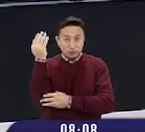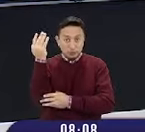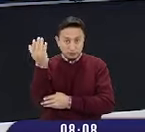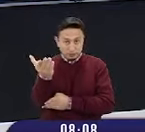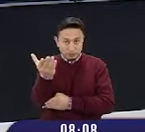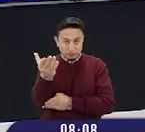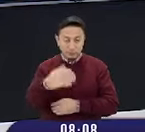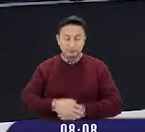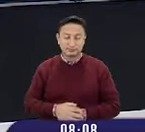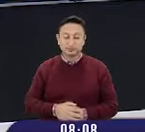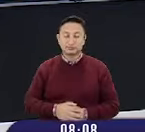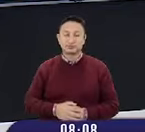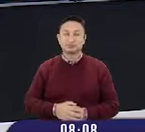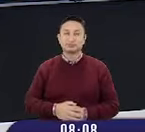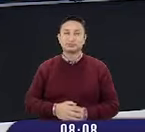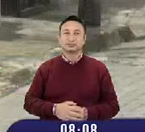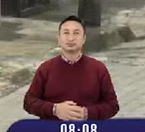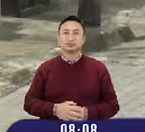velita verde.